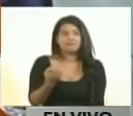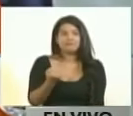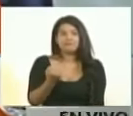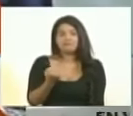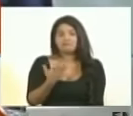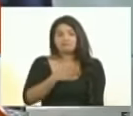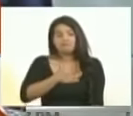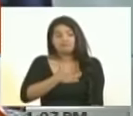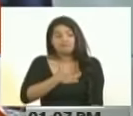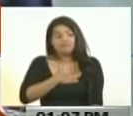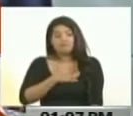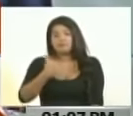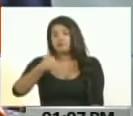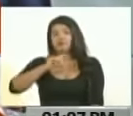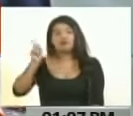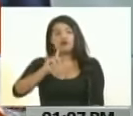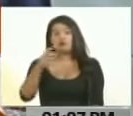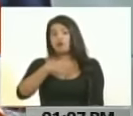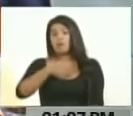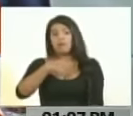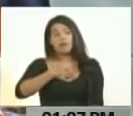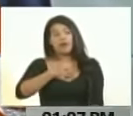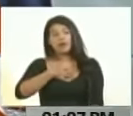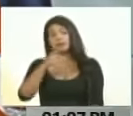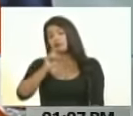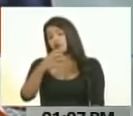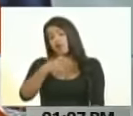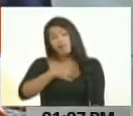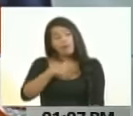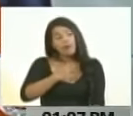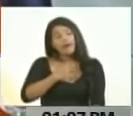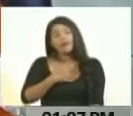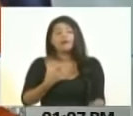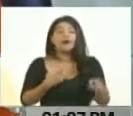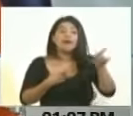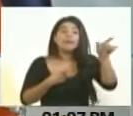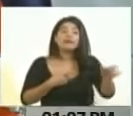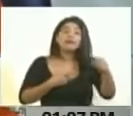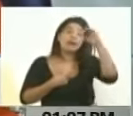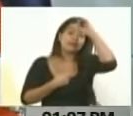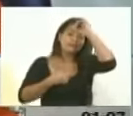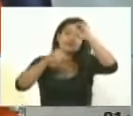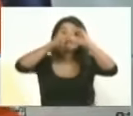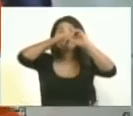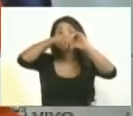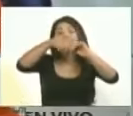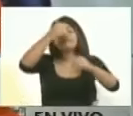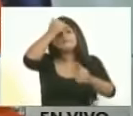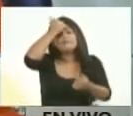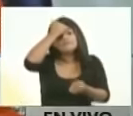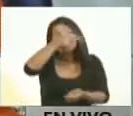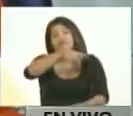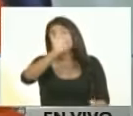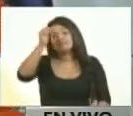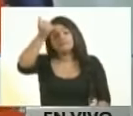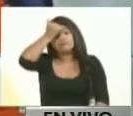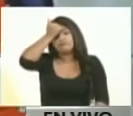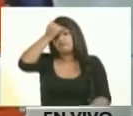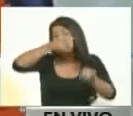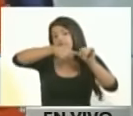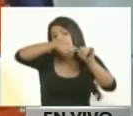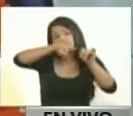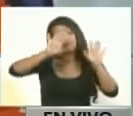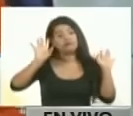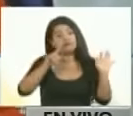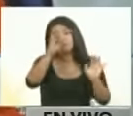digamos, imponerme sobre la ignorancia de este diputado que dijo lo que dijo, porque es profundamente ignorante de